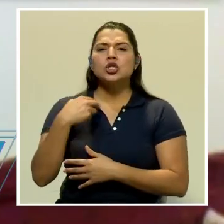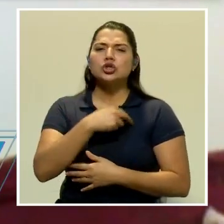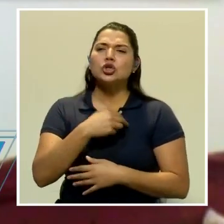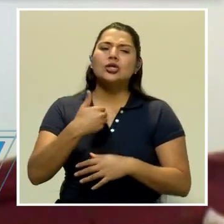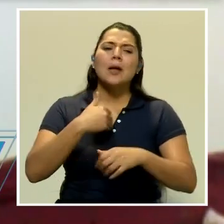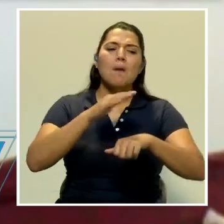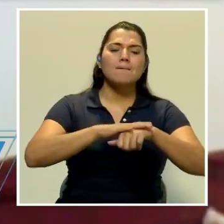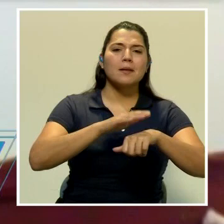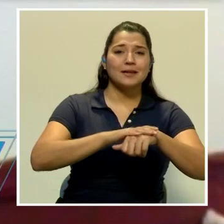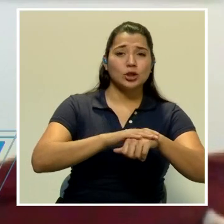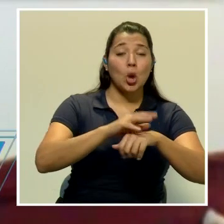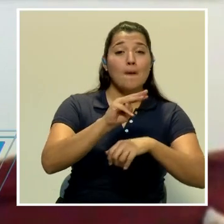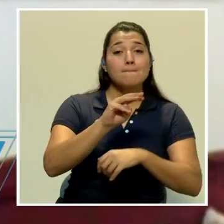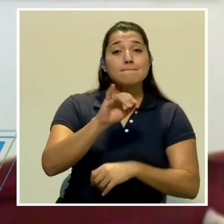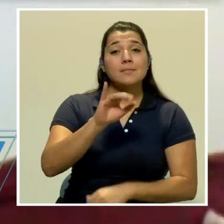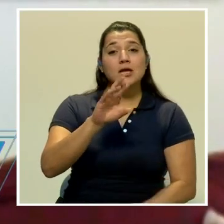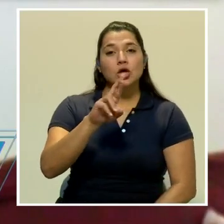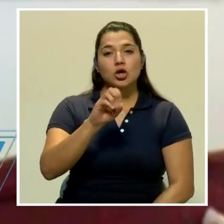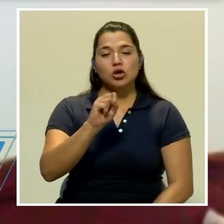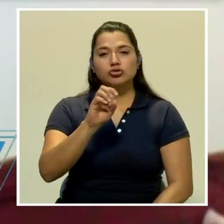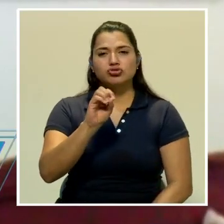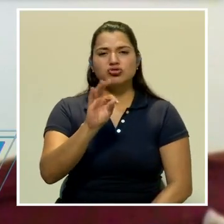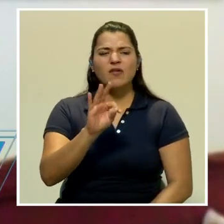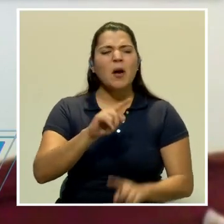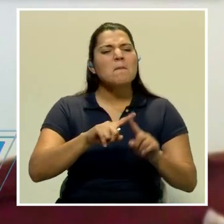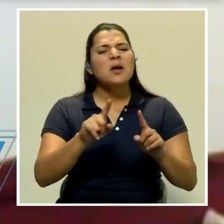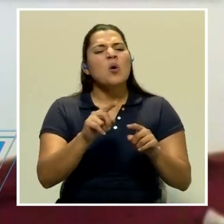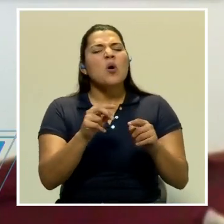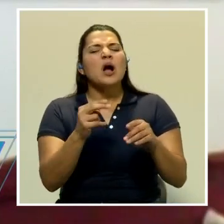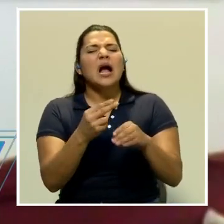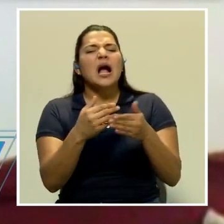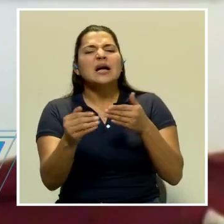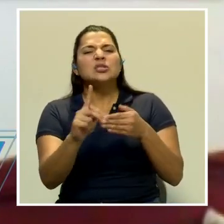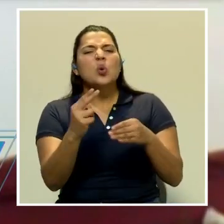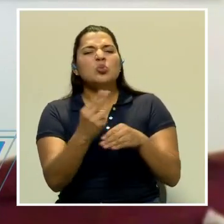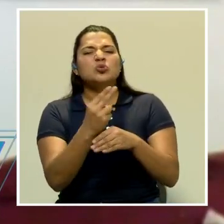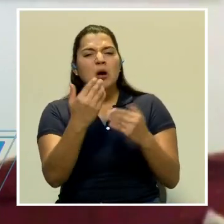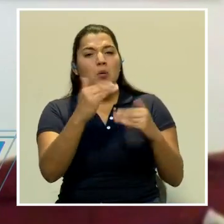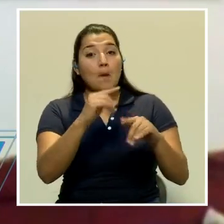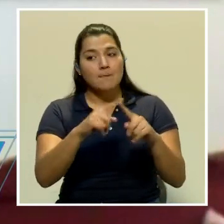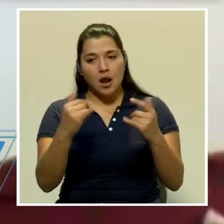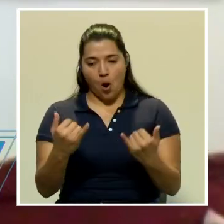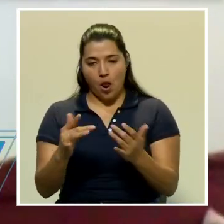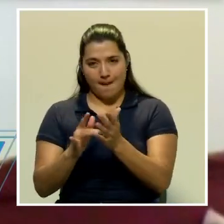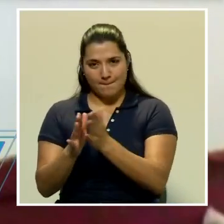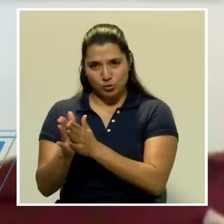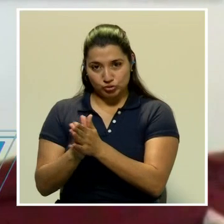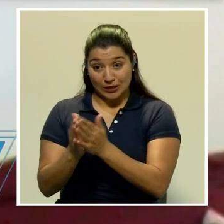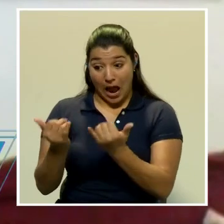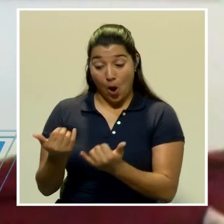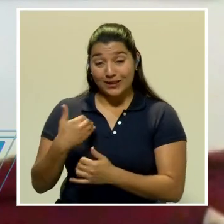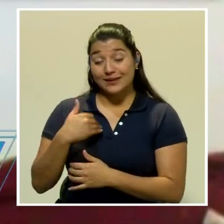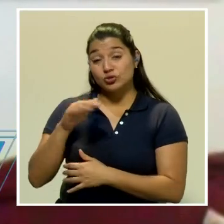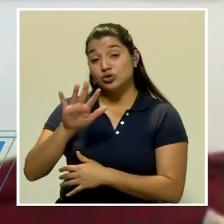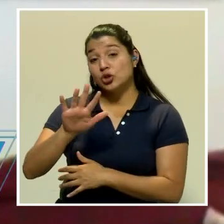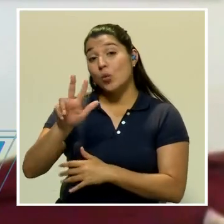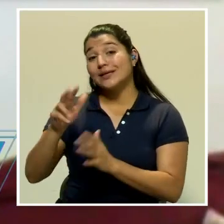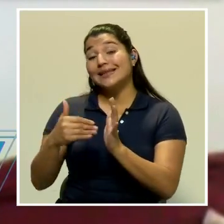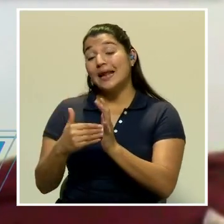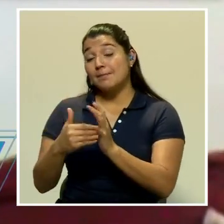las estábamos usando en todas las posibilidades que teníamos. Y hoy, don Ernesto, tenemos más de 53,000 docentes